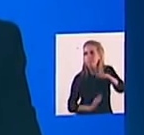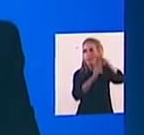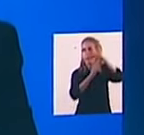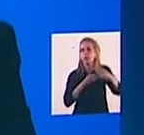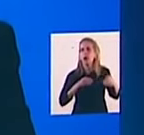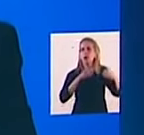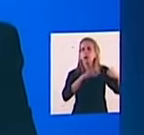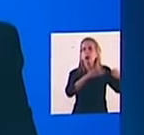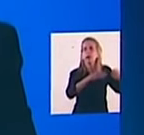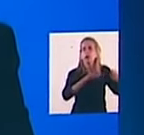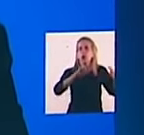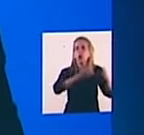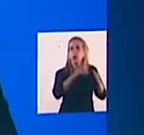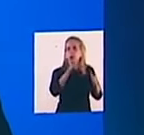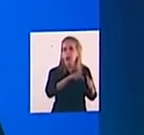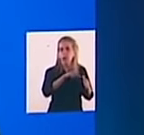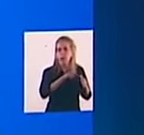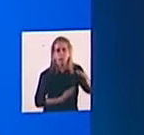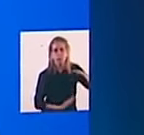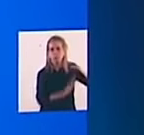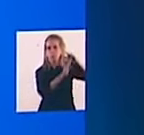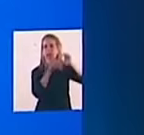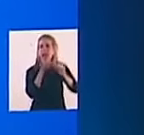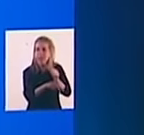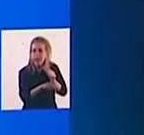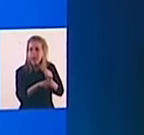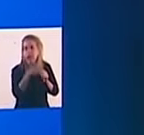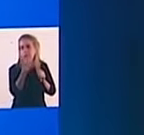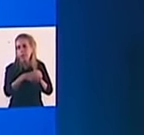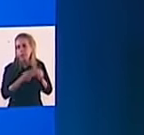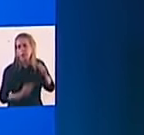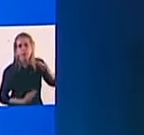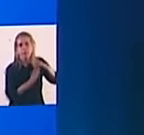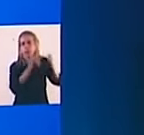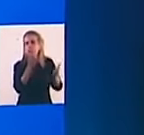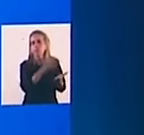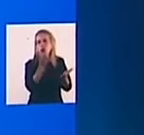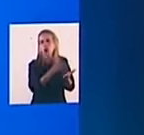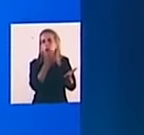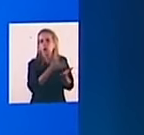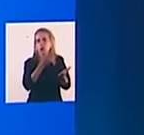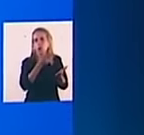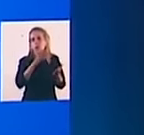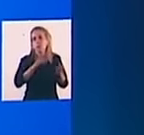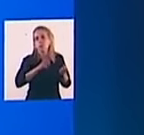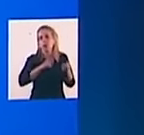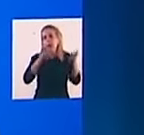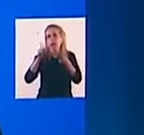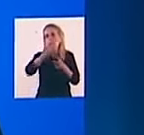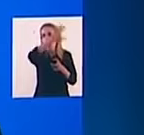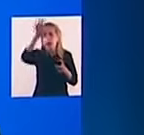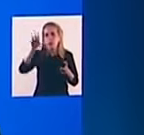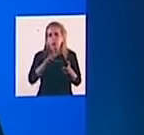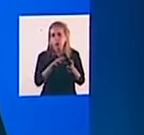gestión sobresaliente en estos aspectos, a Débora Giorgi, que era secretaria de Industria. Los dos son viejos funcionarios de Cristina